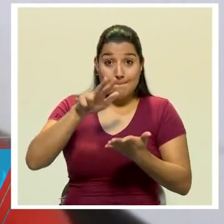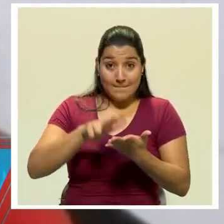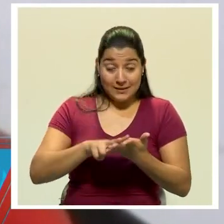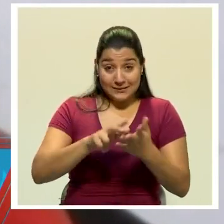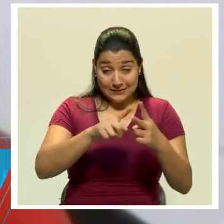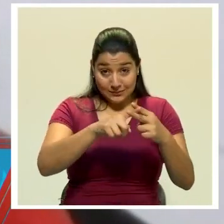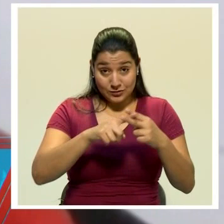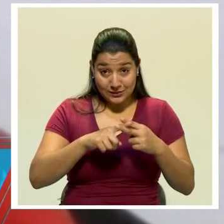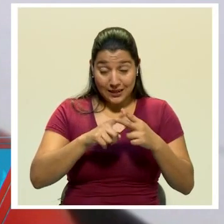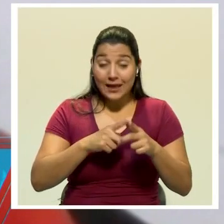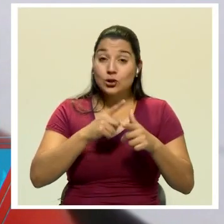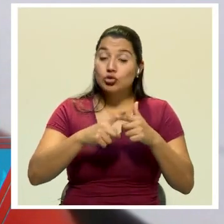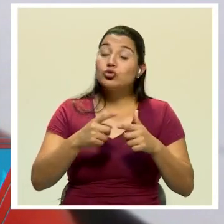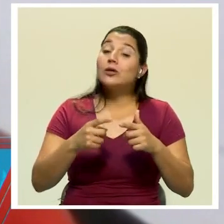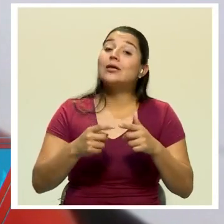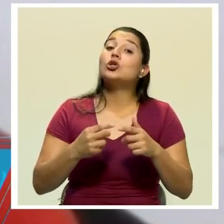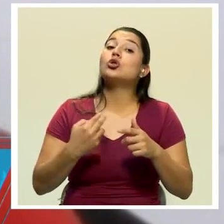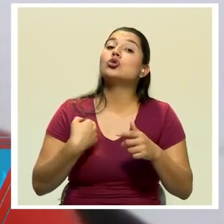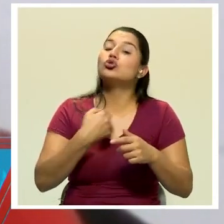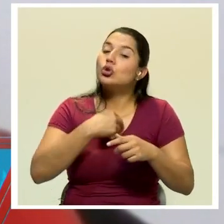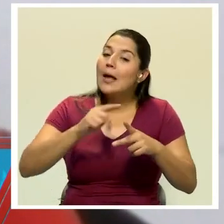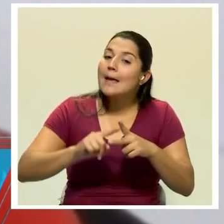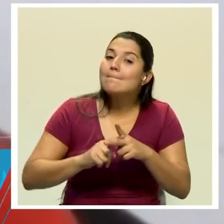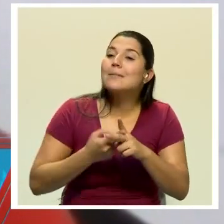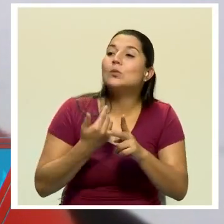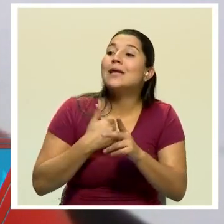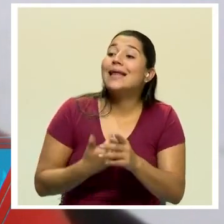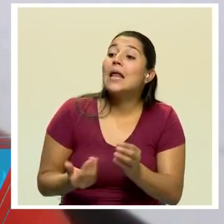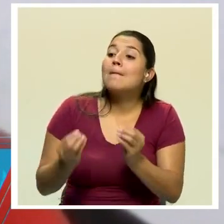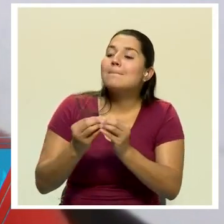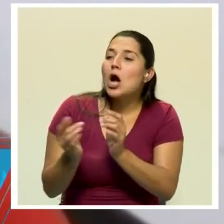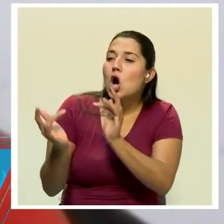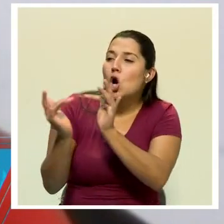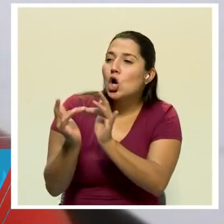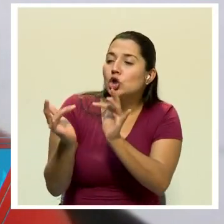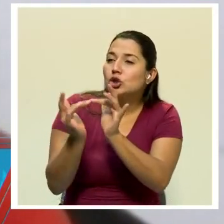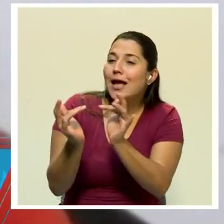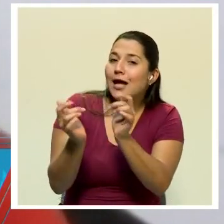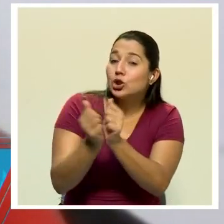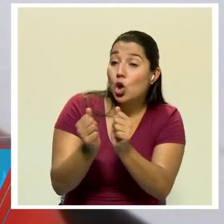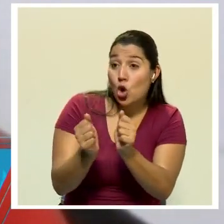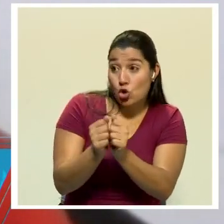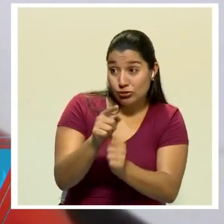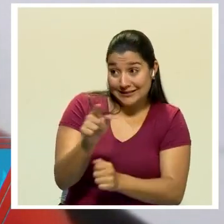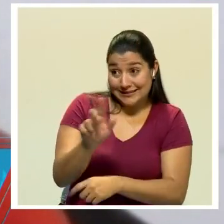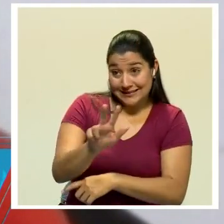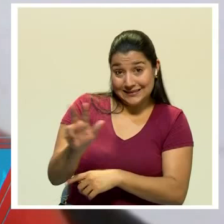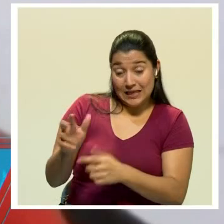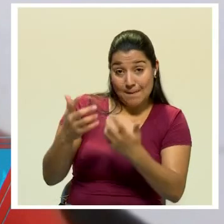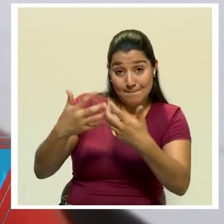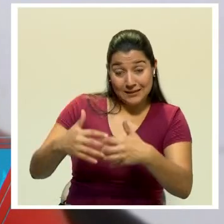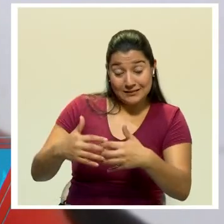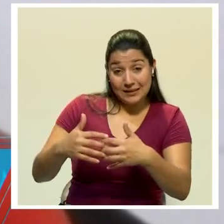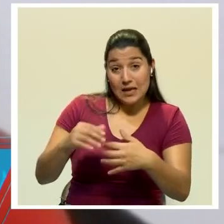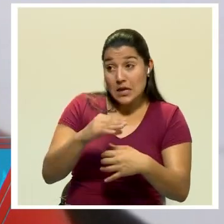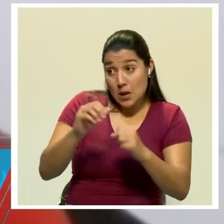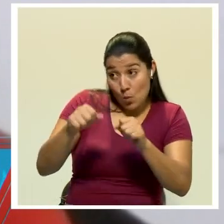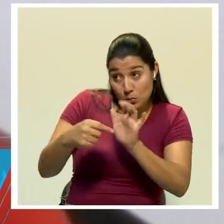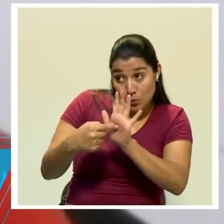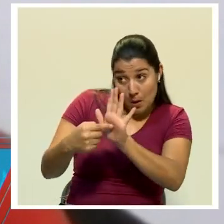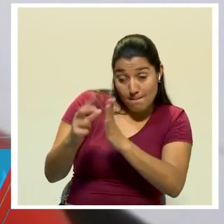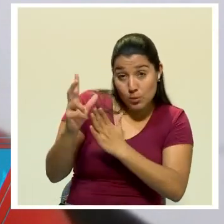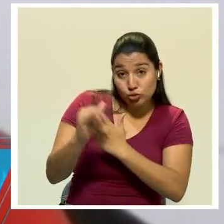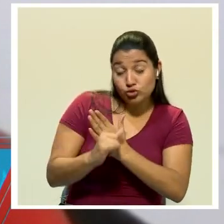empréstito, entraríamos a un acercamiento con las empresas, con estas empresas, y a presentarles el